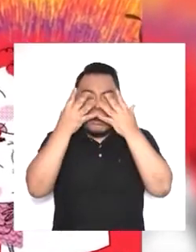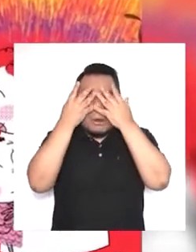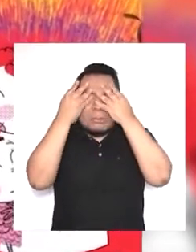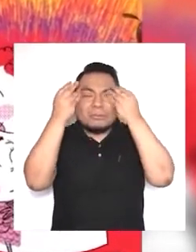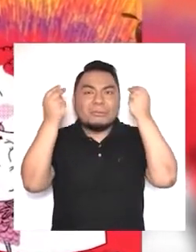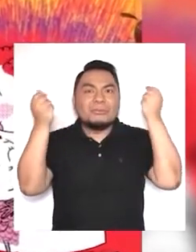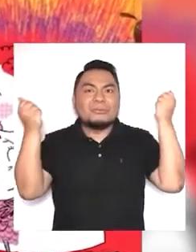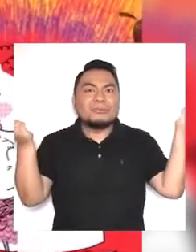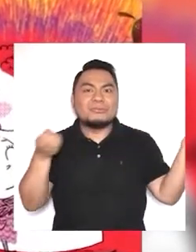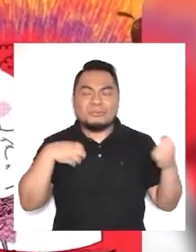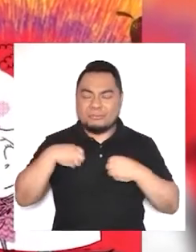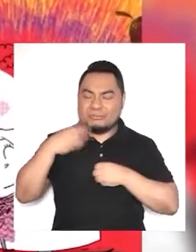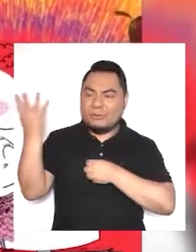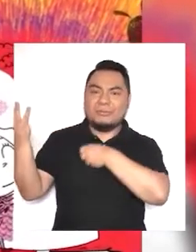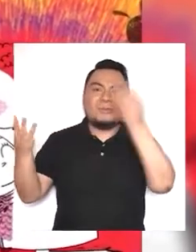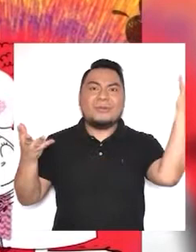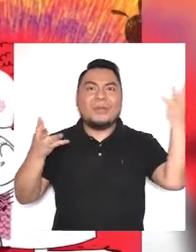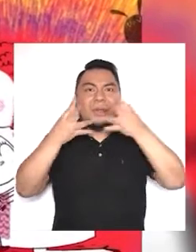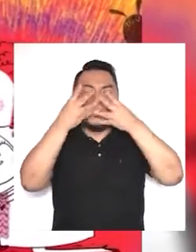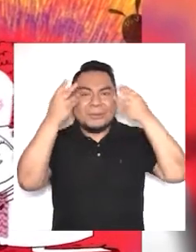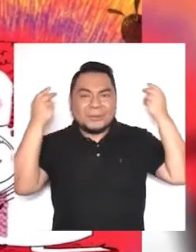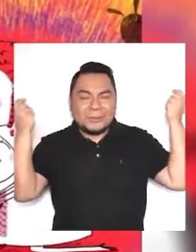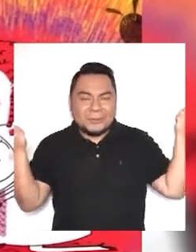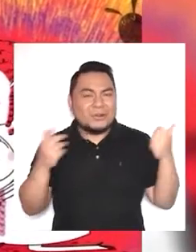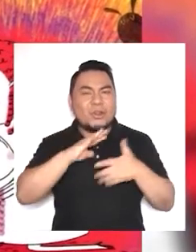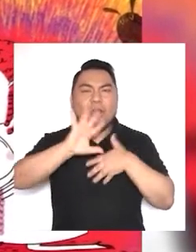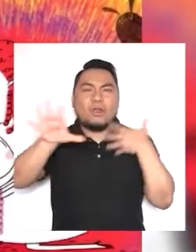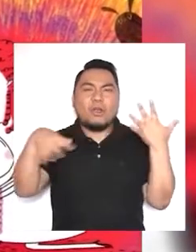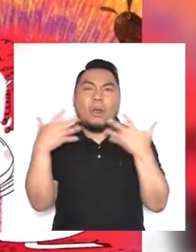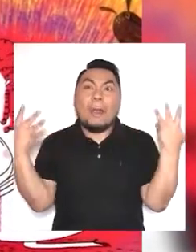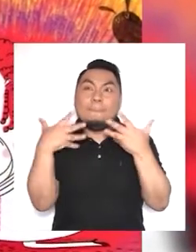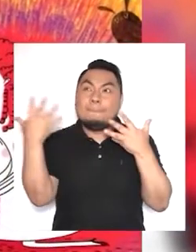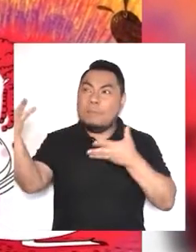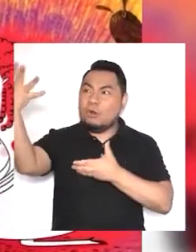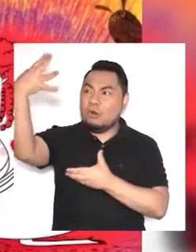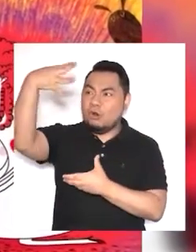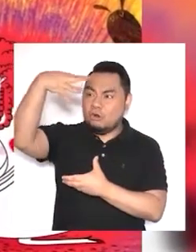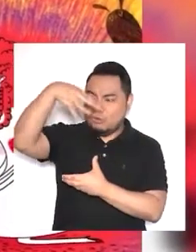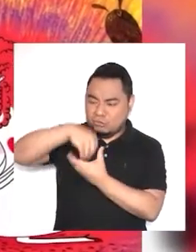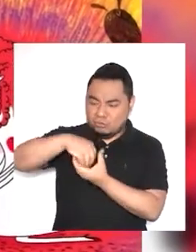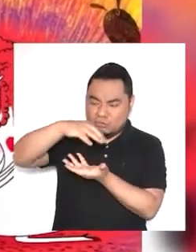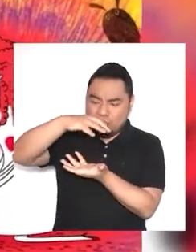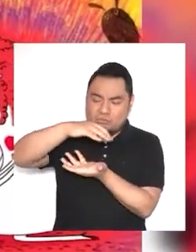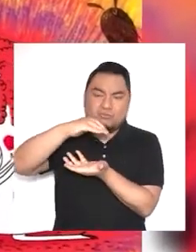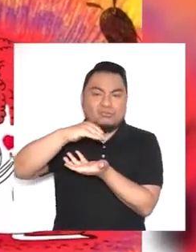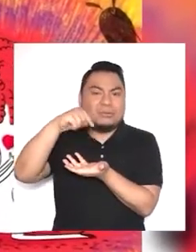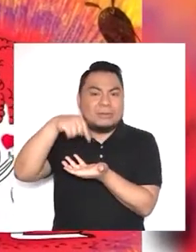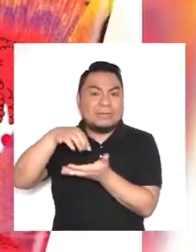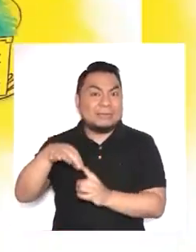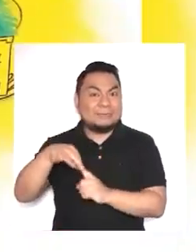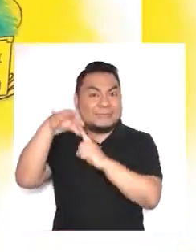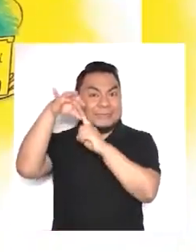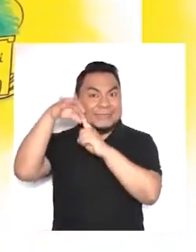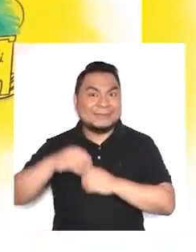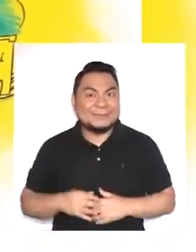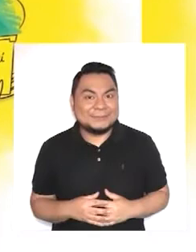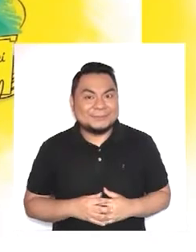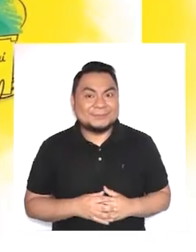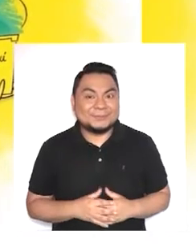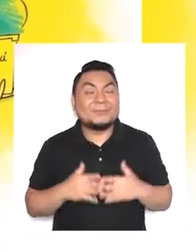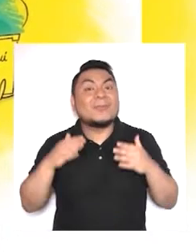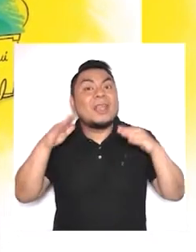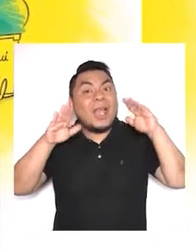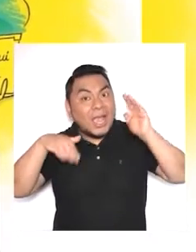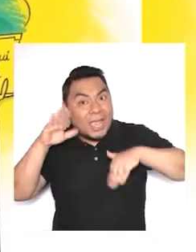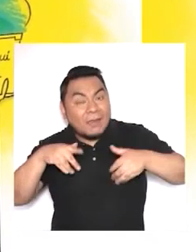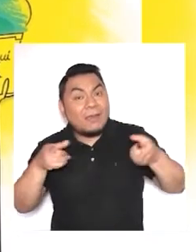salir nuevamente de sus corazones y los metieron todos juntos en una cajita especial. A